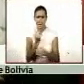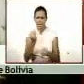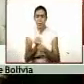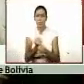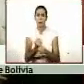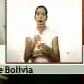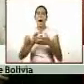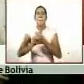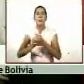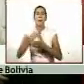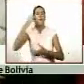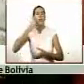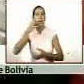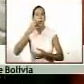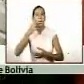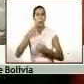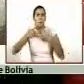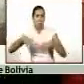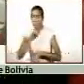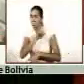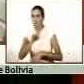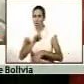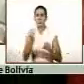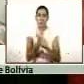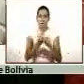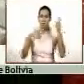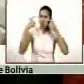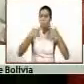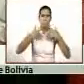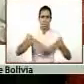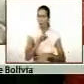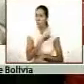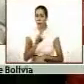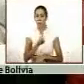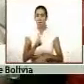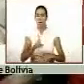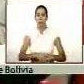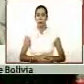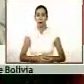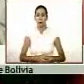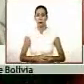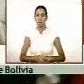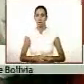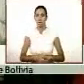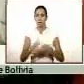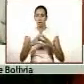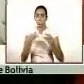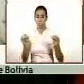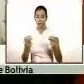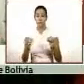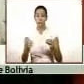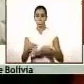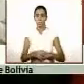compañero Fidel no ha sido en vano, la lucha del compañero Hongo no ha sido en vano, y hay pueblos, comunidades que los cuidaron,